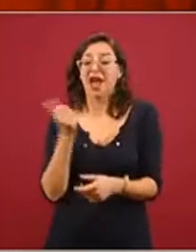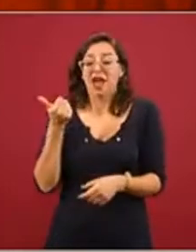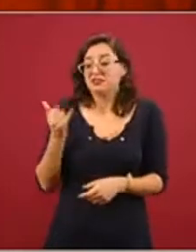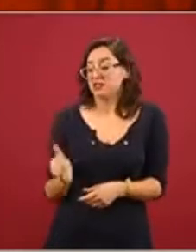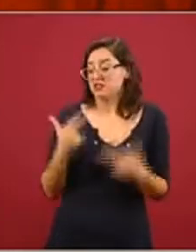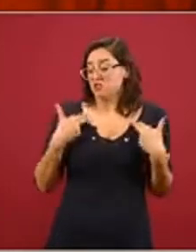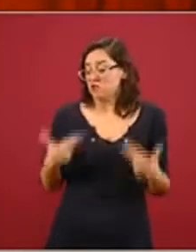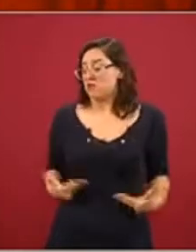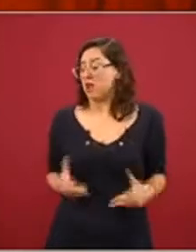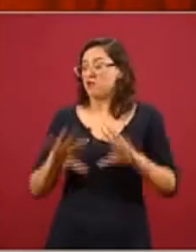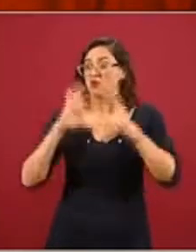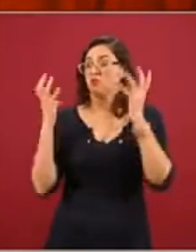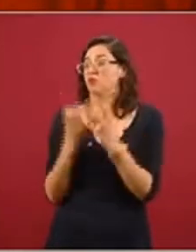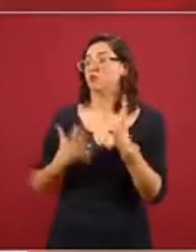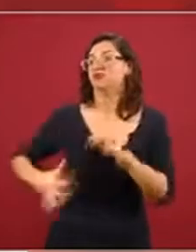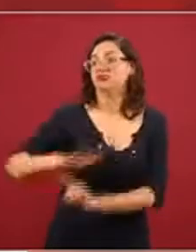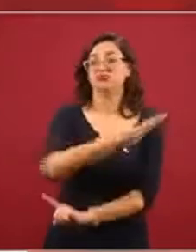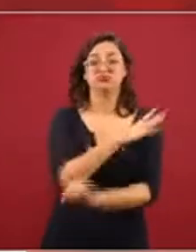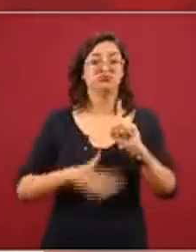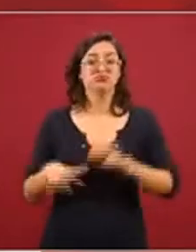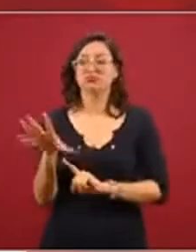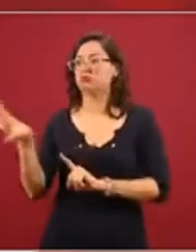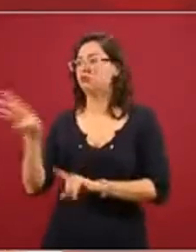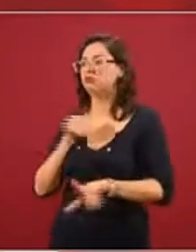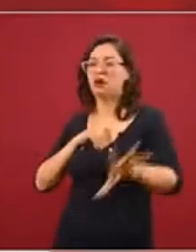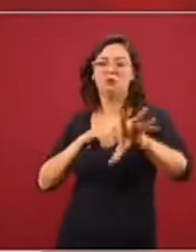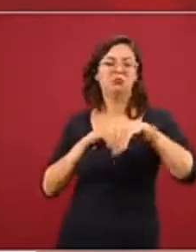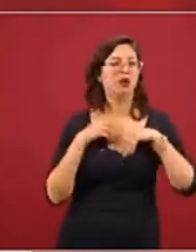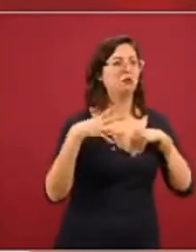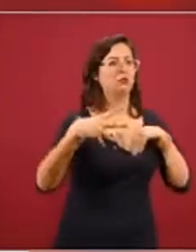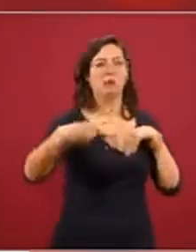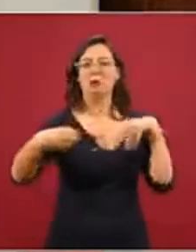realidad natural de la sociedad o de